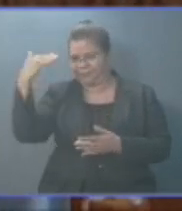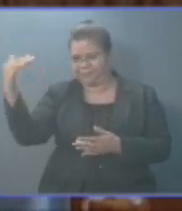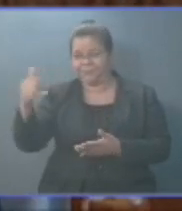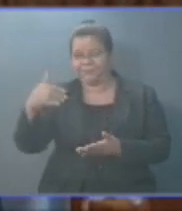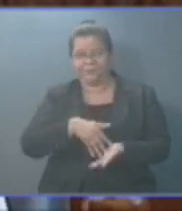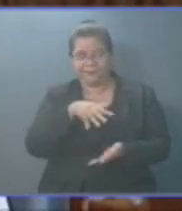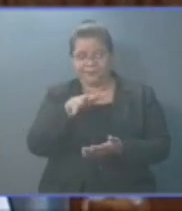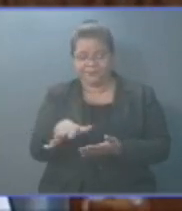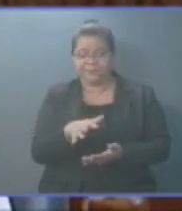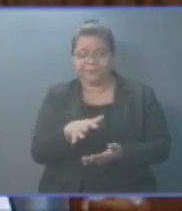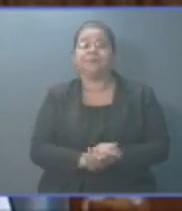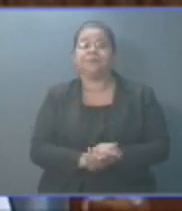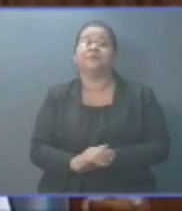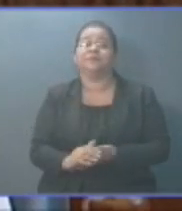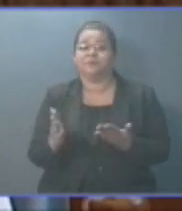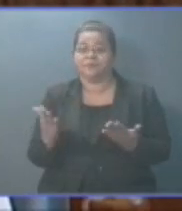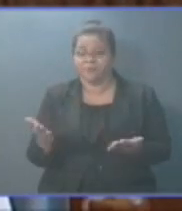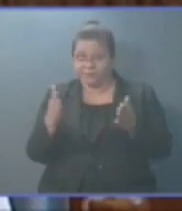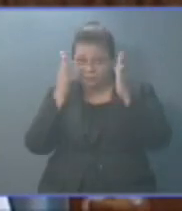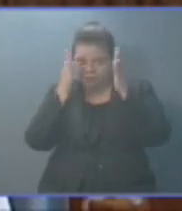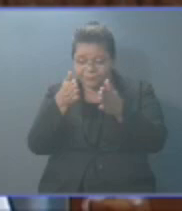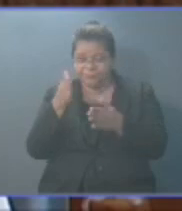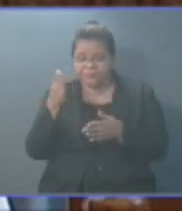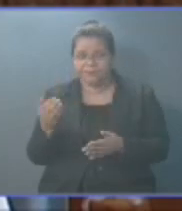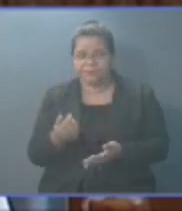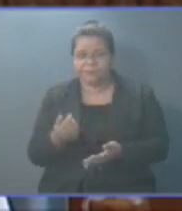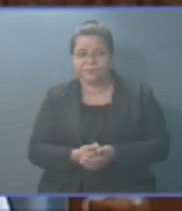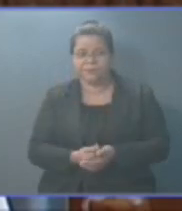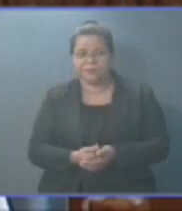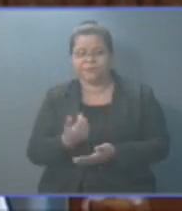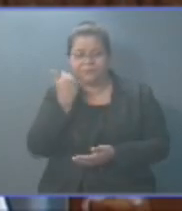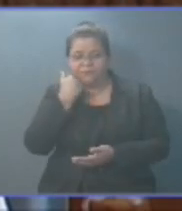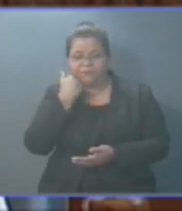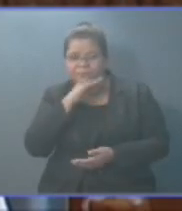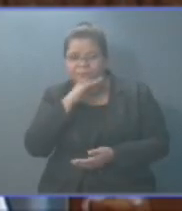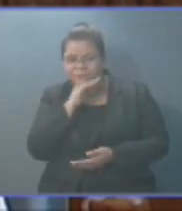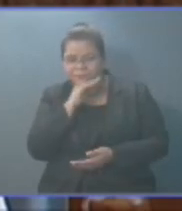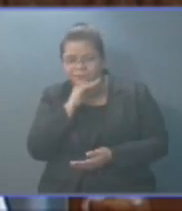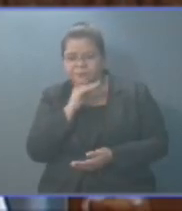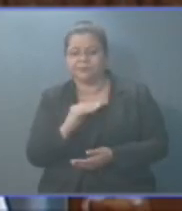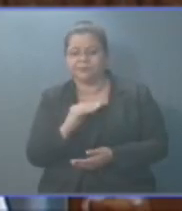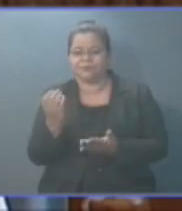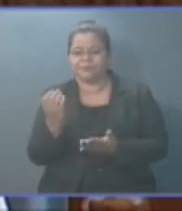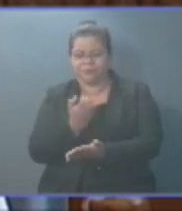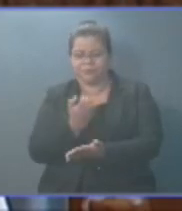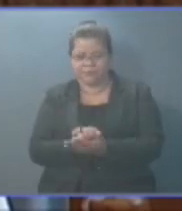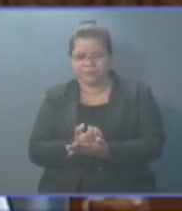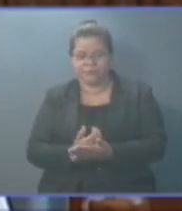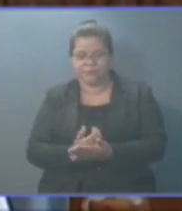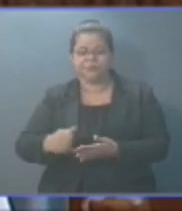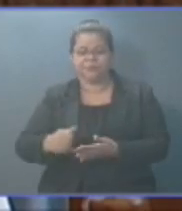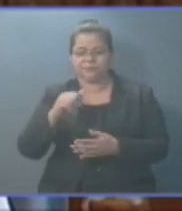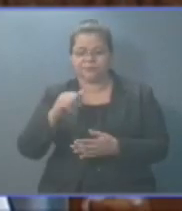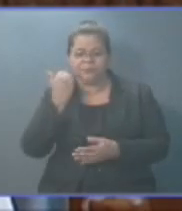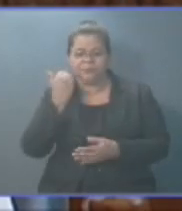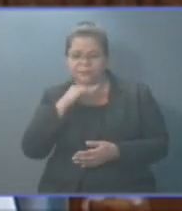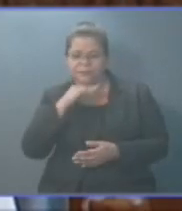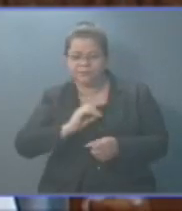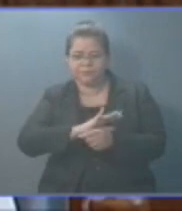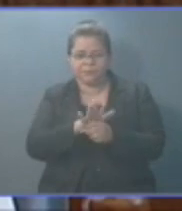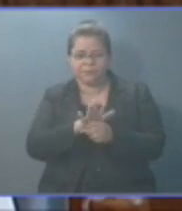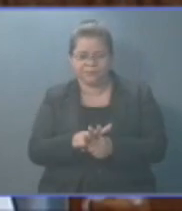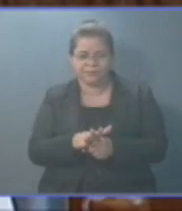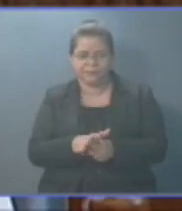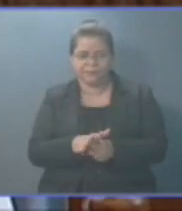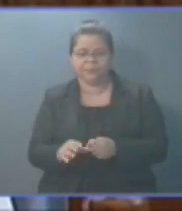y Gestión Fiscal para la Atención de la Crisis Sanitaria y Económica causada por el COVID-19 en El Salvador,